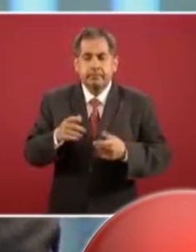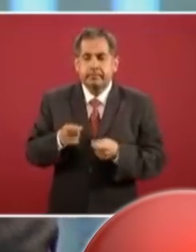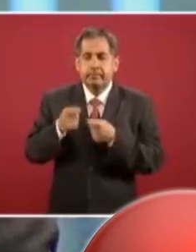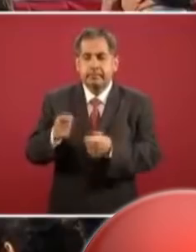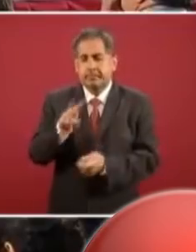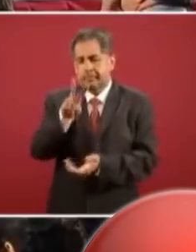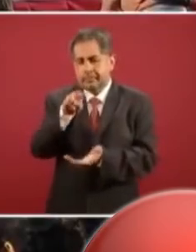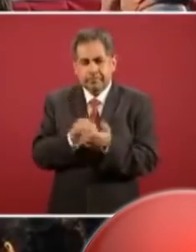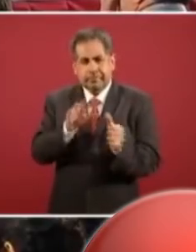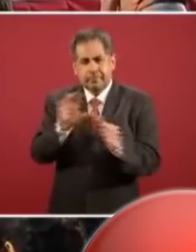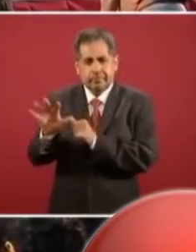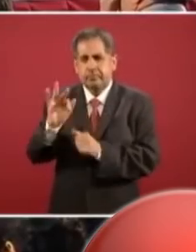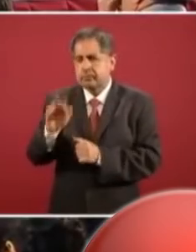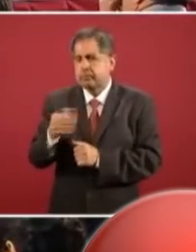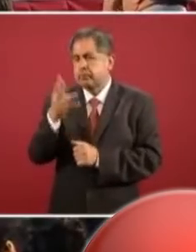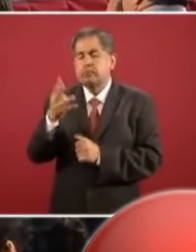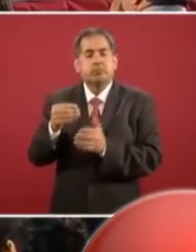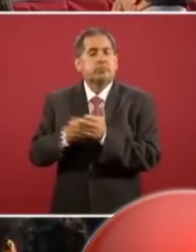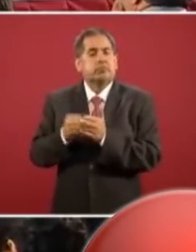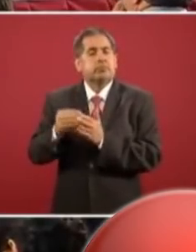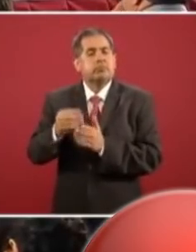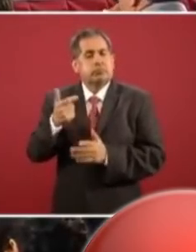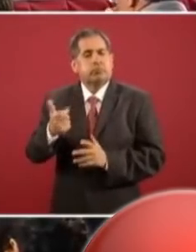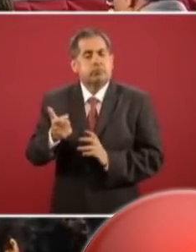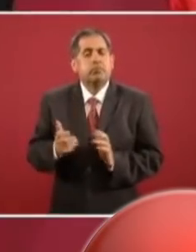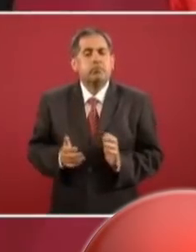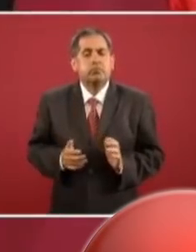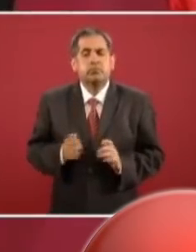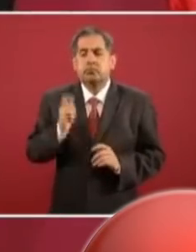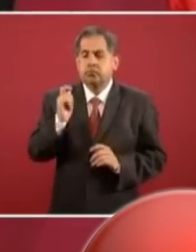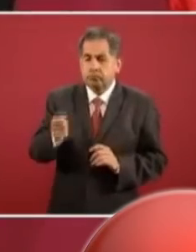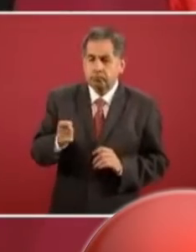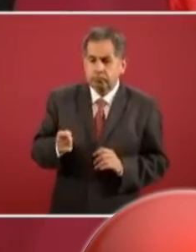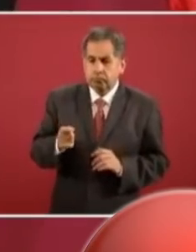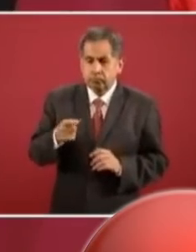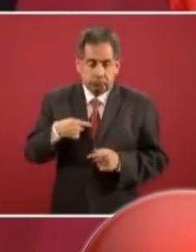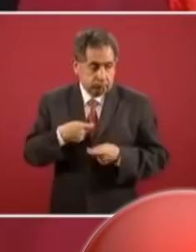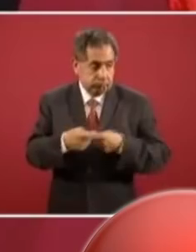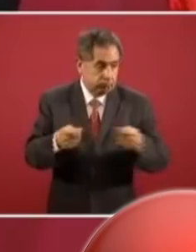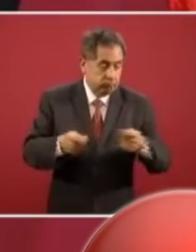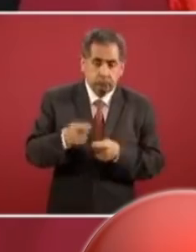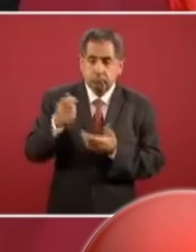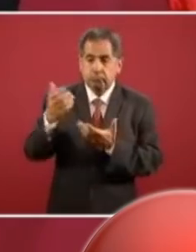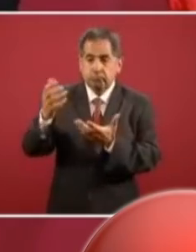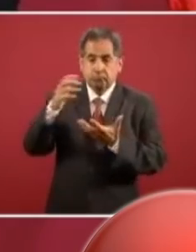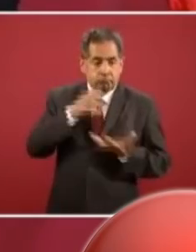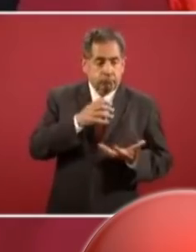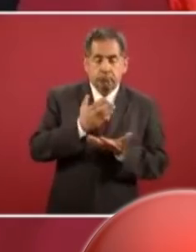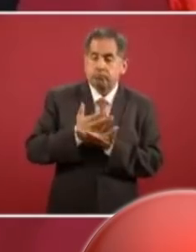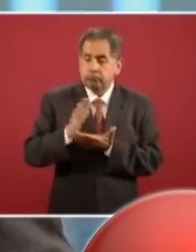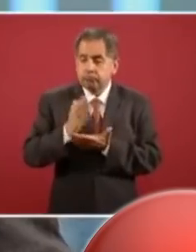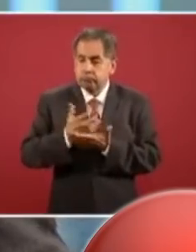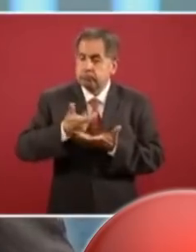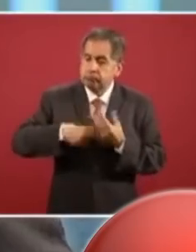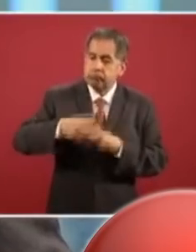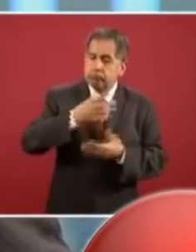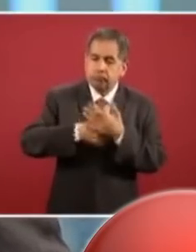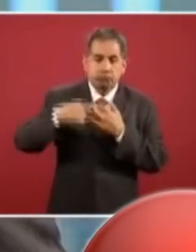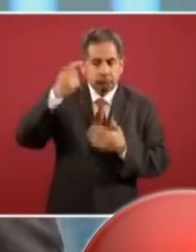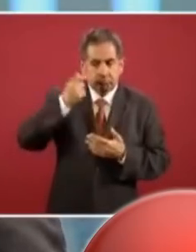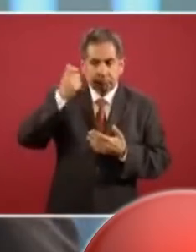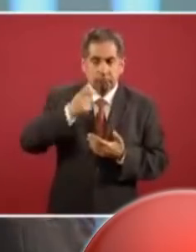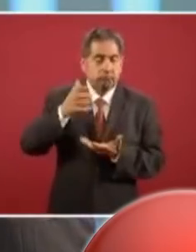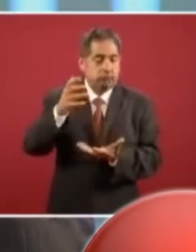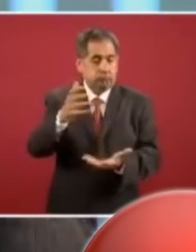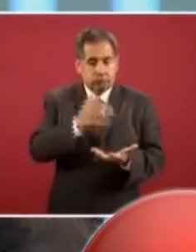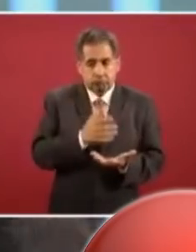etiquetaron 3,644 millones de pesos. Es decir, recordar que es un fideicomiso, es decir, no sé, el remanente que